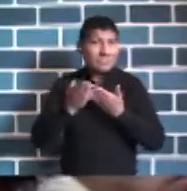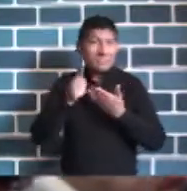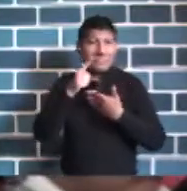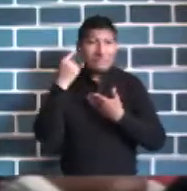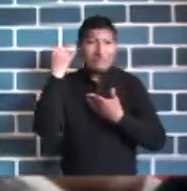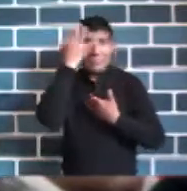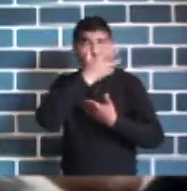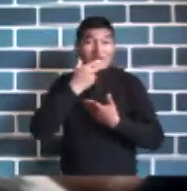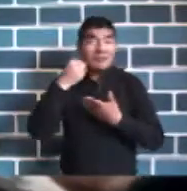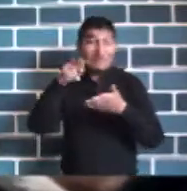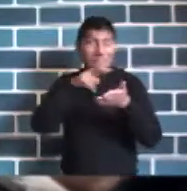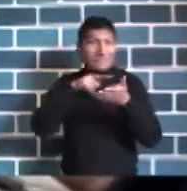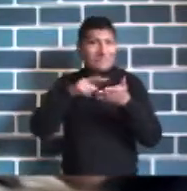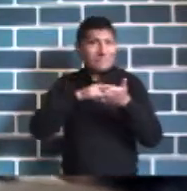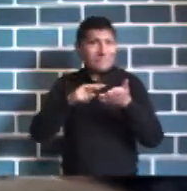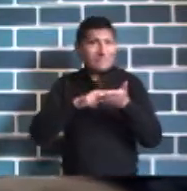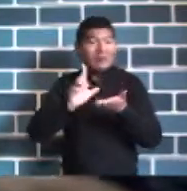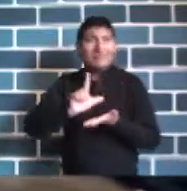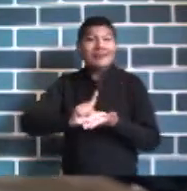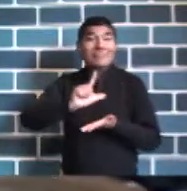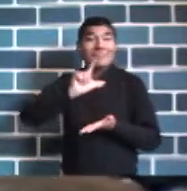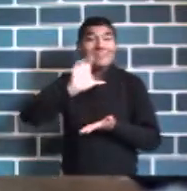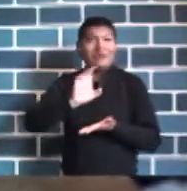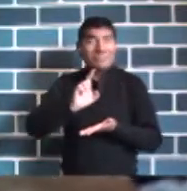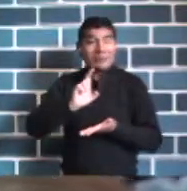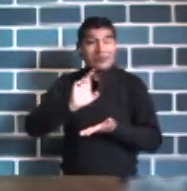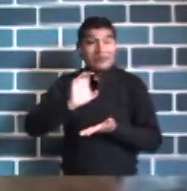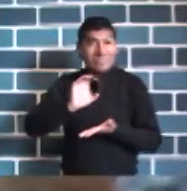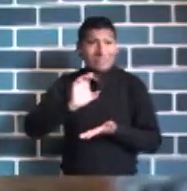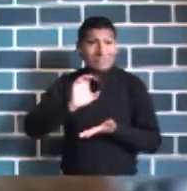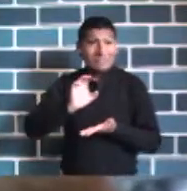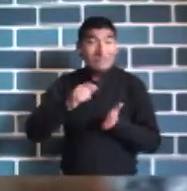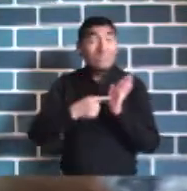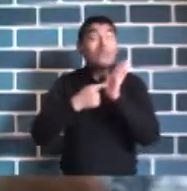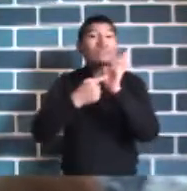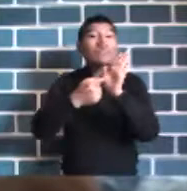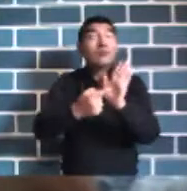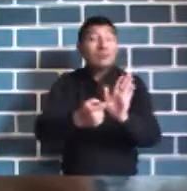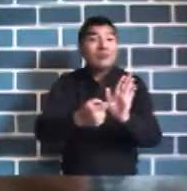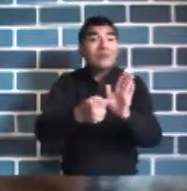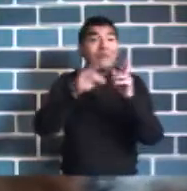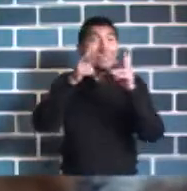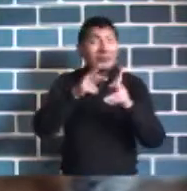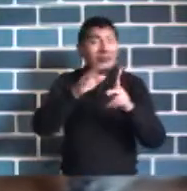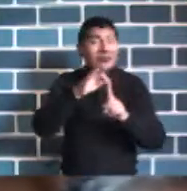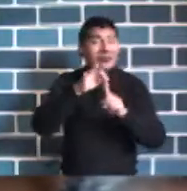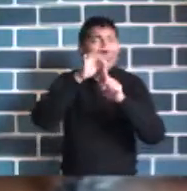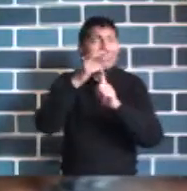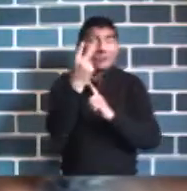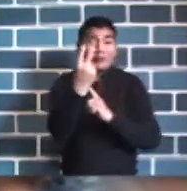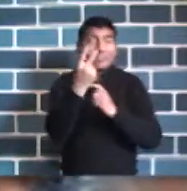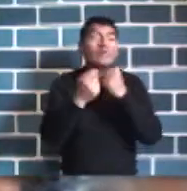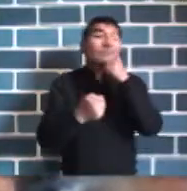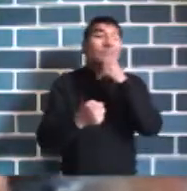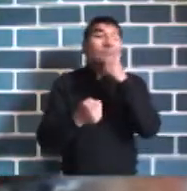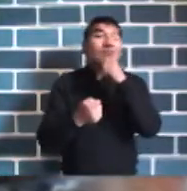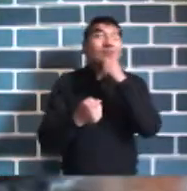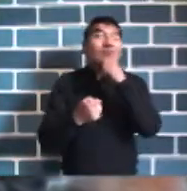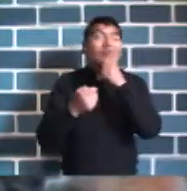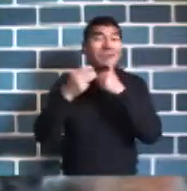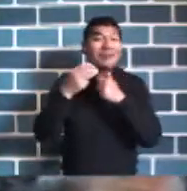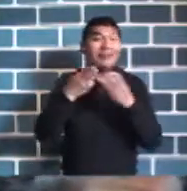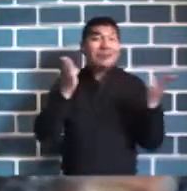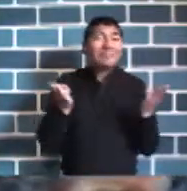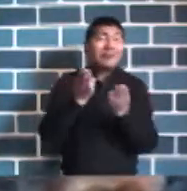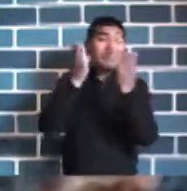texto propio del evangelista san lucas que bueno que pone como personajes principales a dos mujeres marta